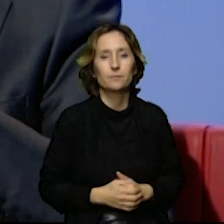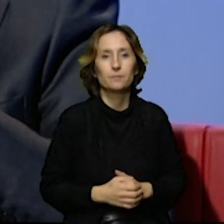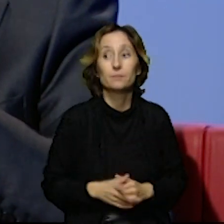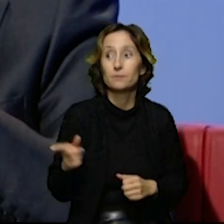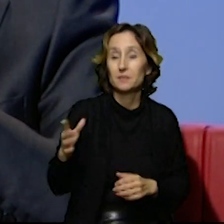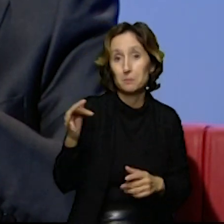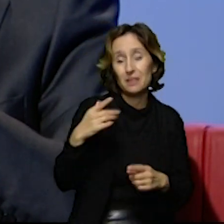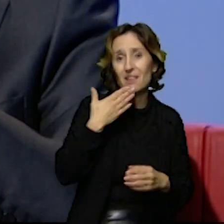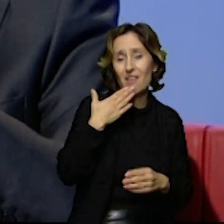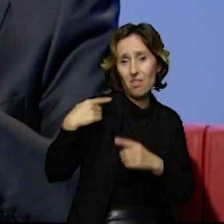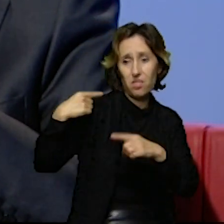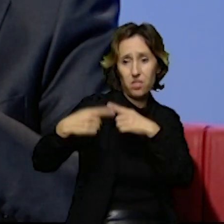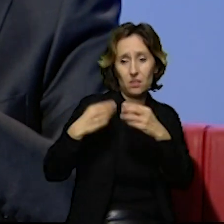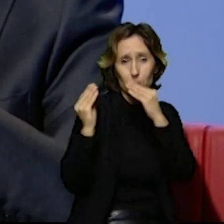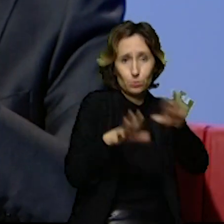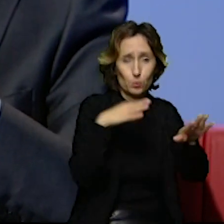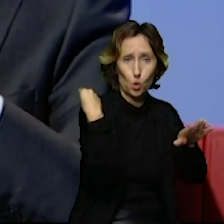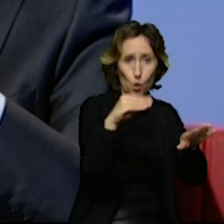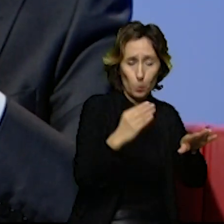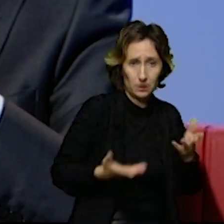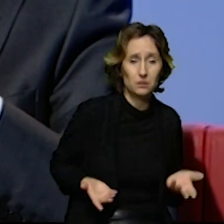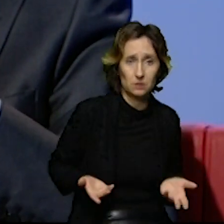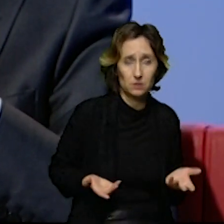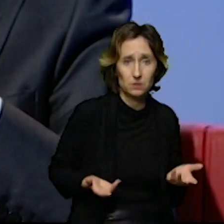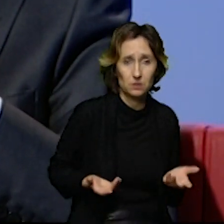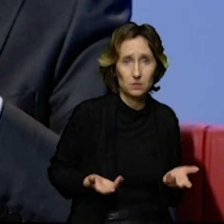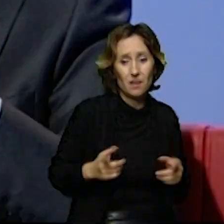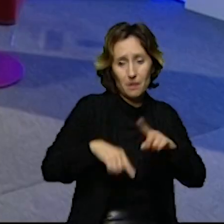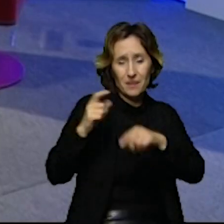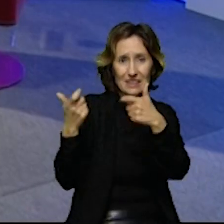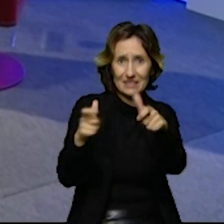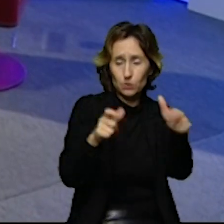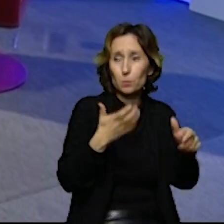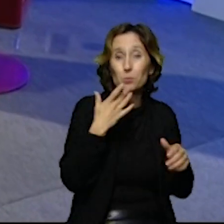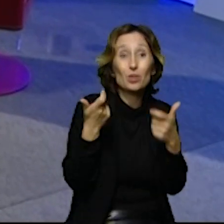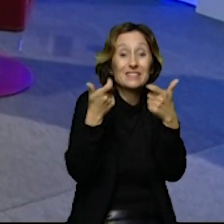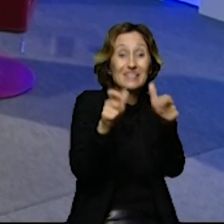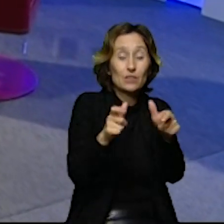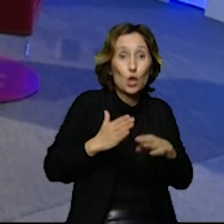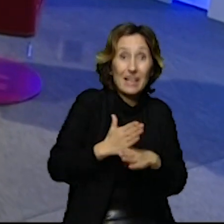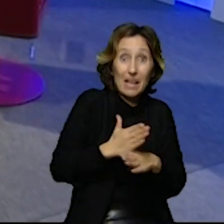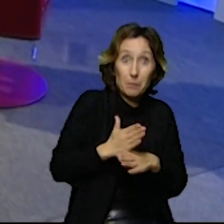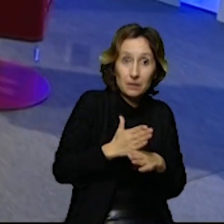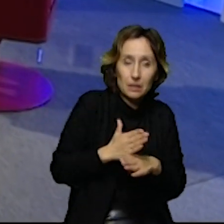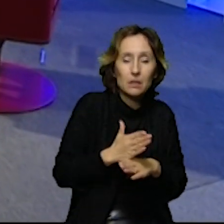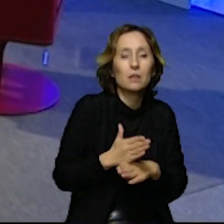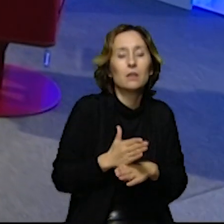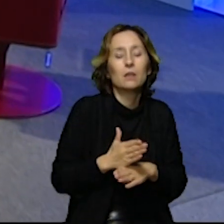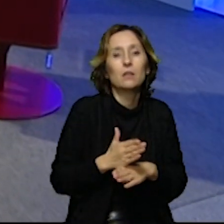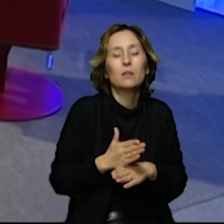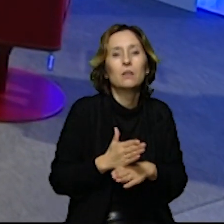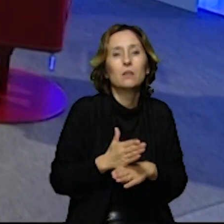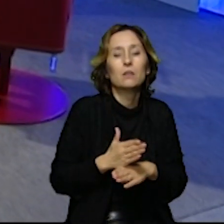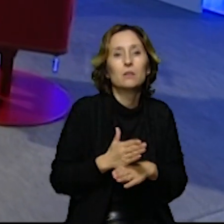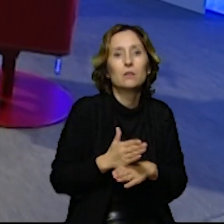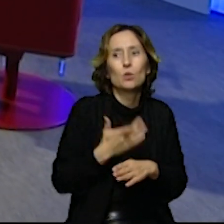y el relevo generacional, que está también muy relacionado con algunos sectores. Fíjese, el sector de la carpintería, por ejemplo, ha lanzado una